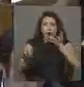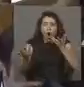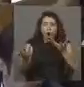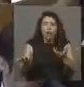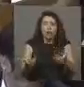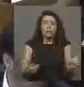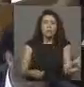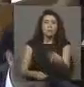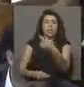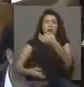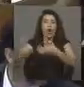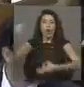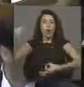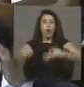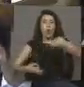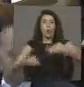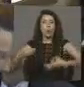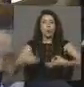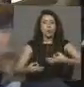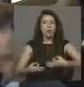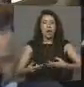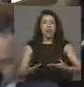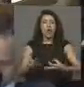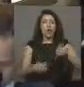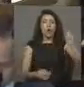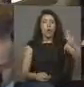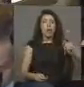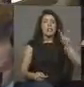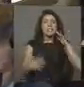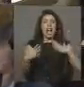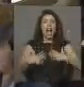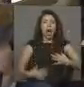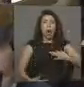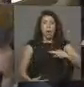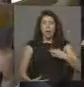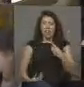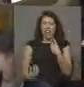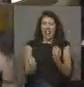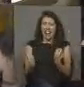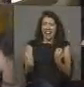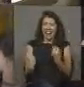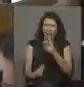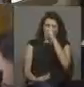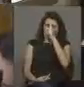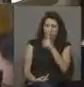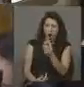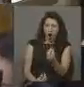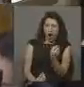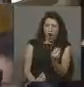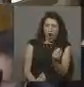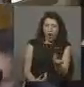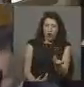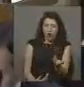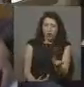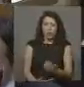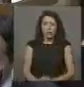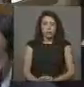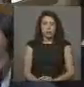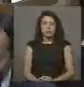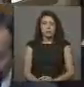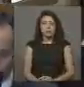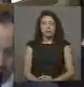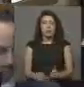ser juzgados por jueces en uniforme. ¿De qué honor estamos hablando? Si